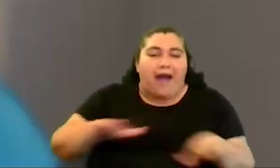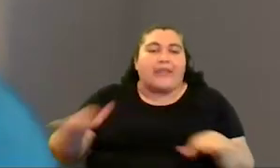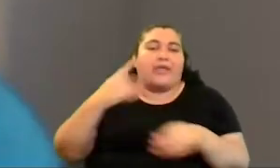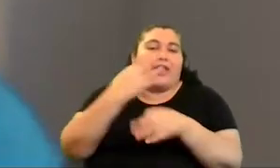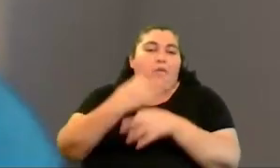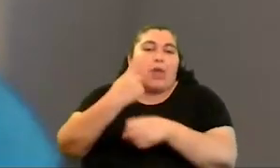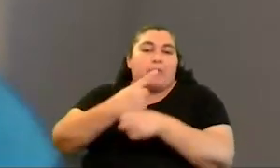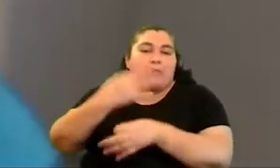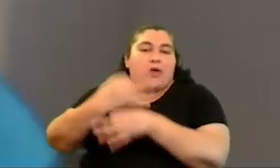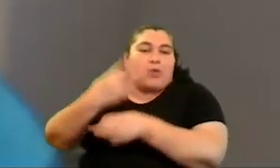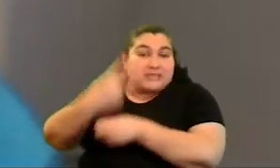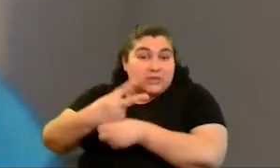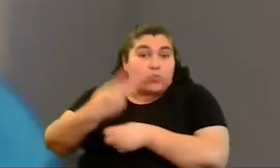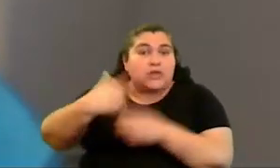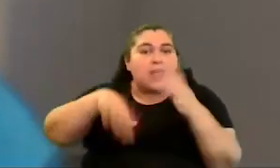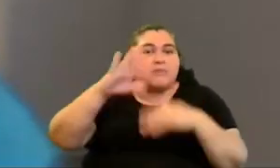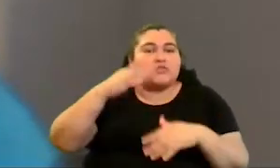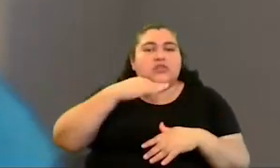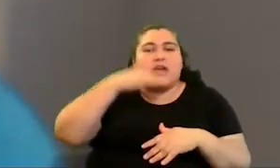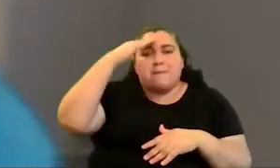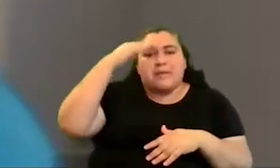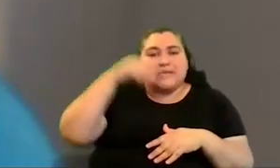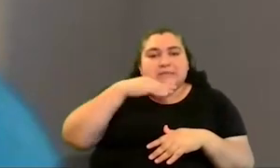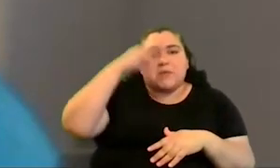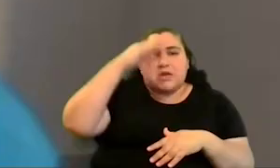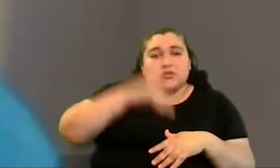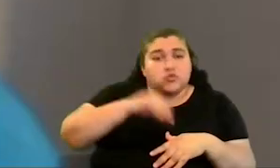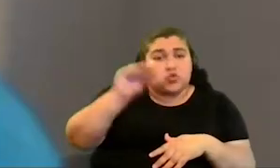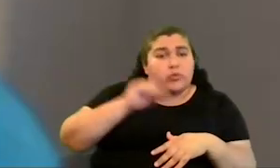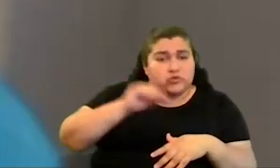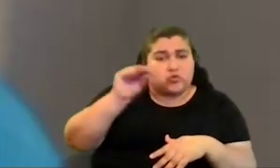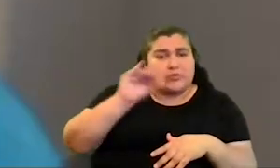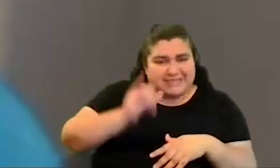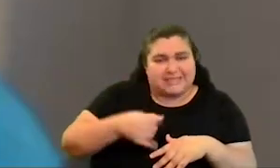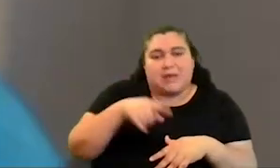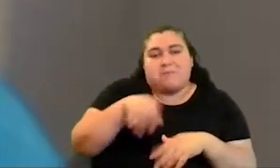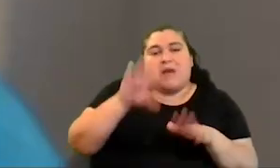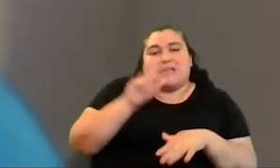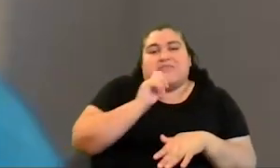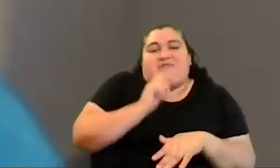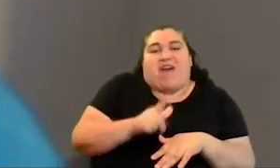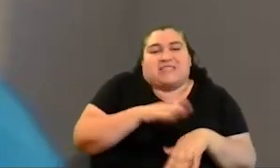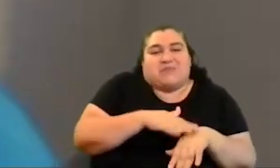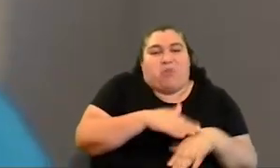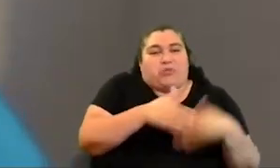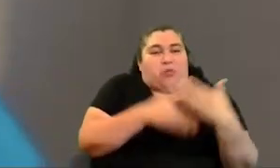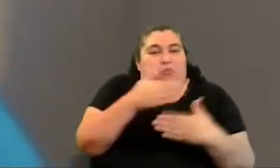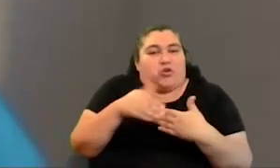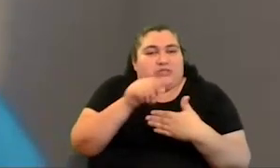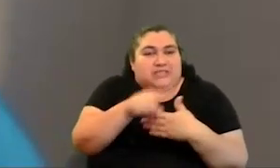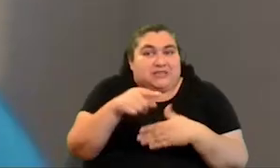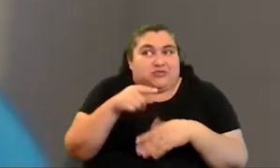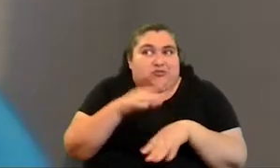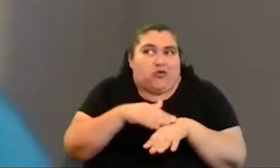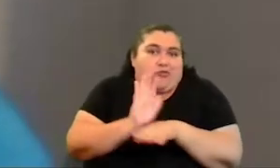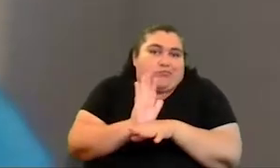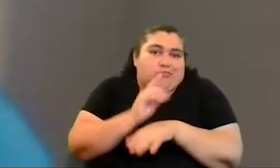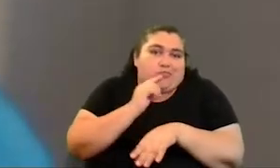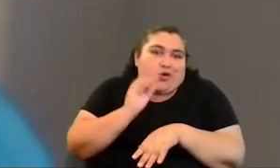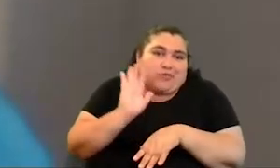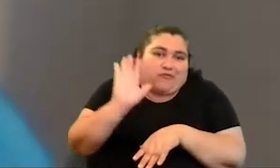que veo acá es que van mes a mes, van cargando precisamente para hacerlo más beneficioso a la hora de la liquidación propiamente